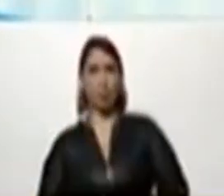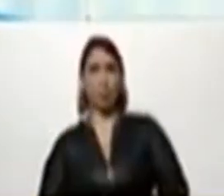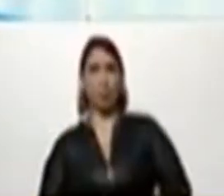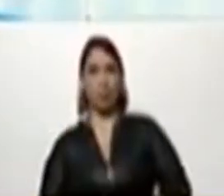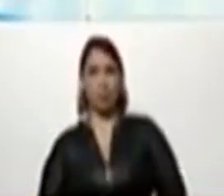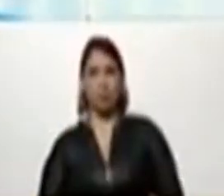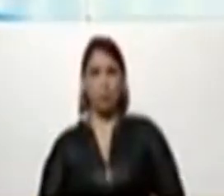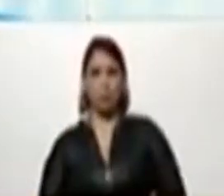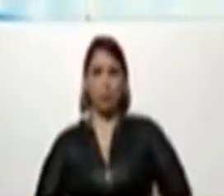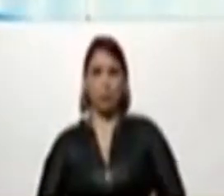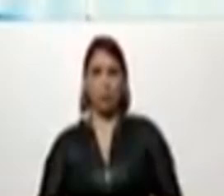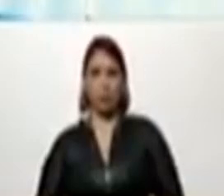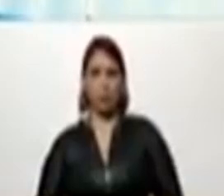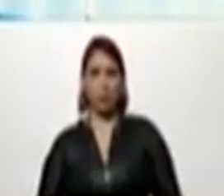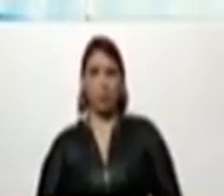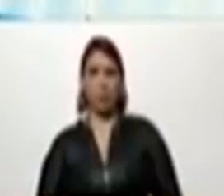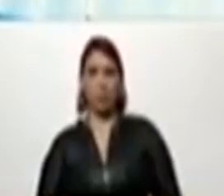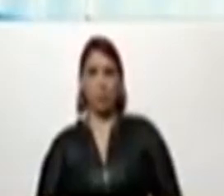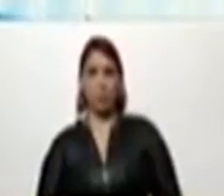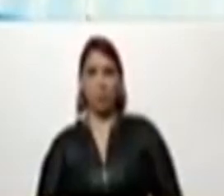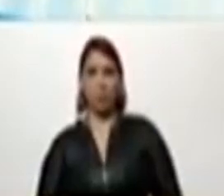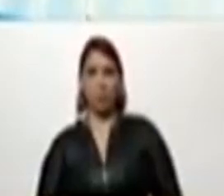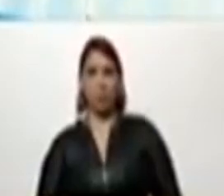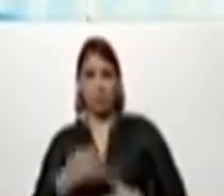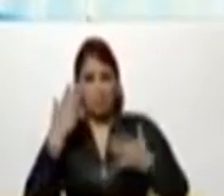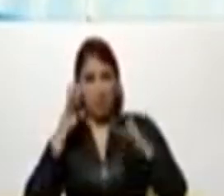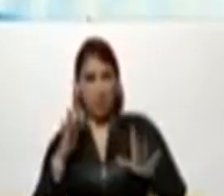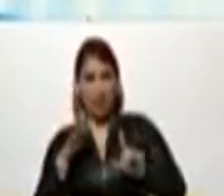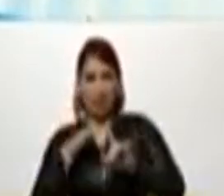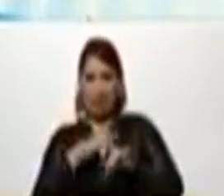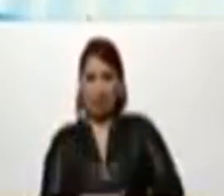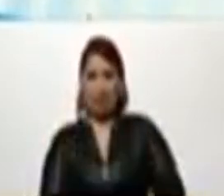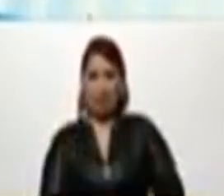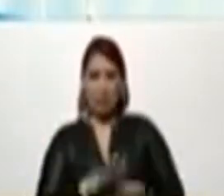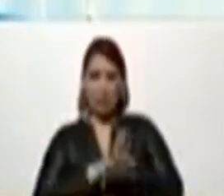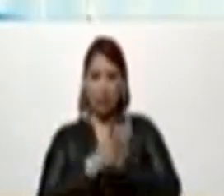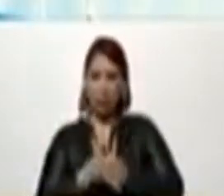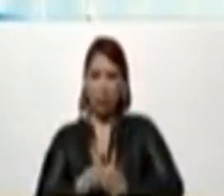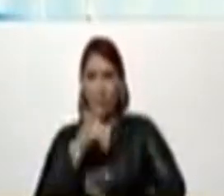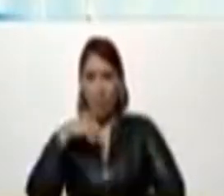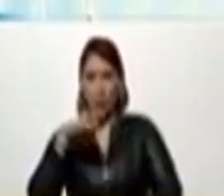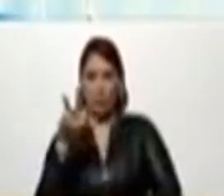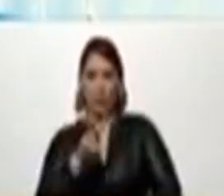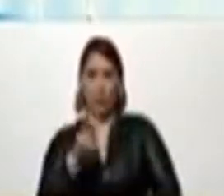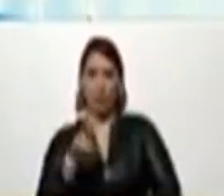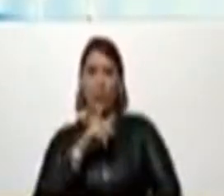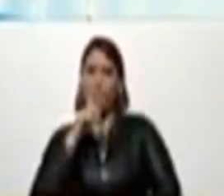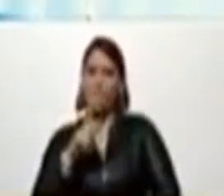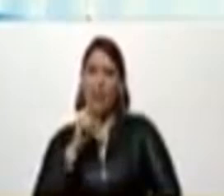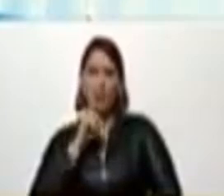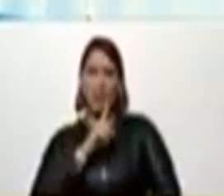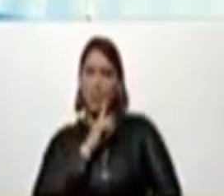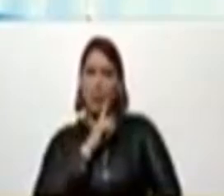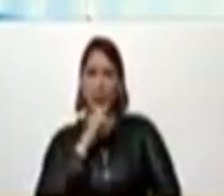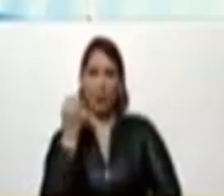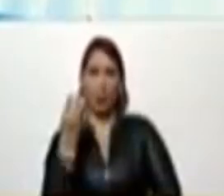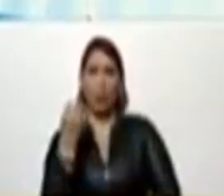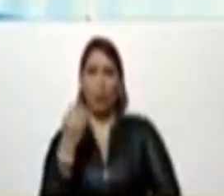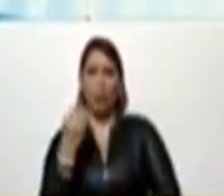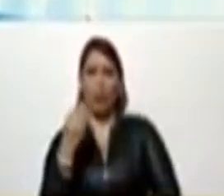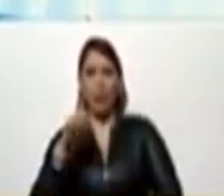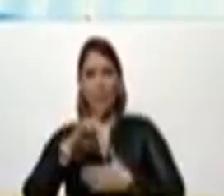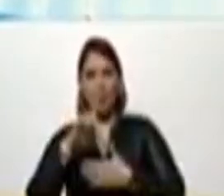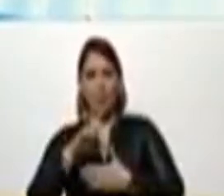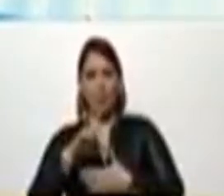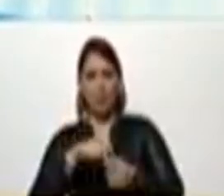para diálogos más de alto nivel. El gobierno de Washington lo tiene claro. Al menos de momento no va a reconocer a Nicolás Maduro, pese a la eliminación